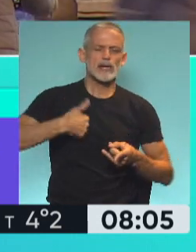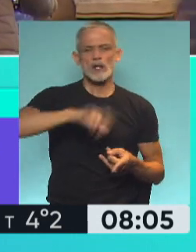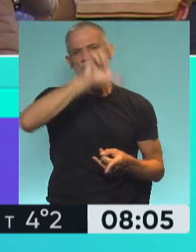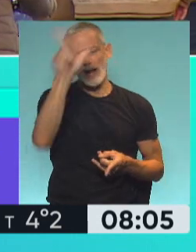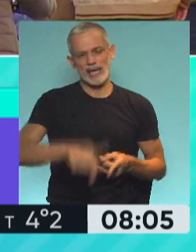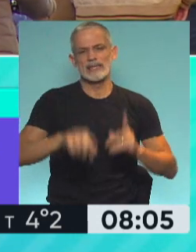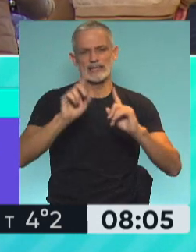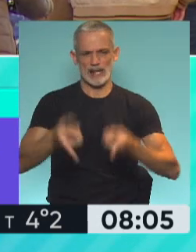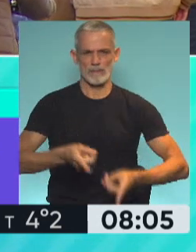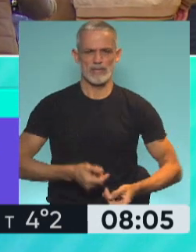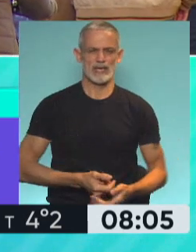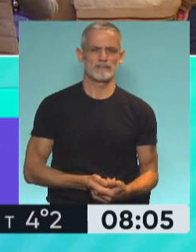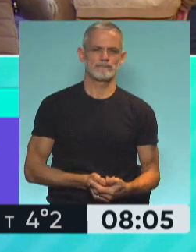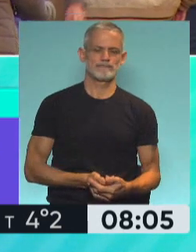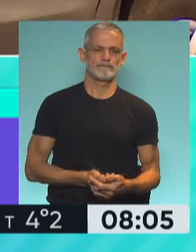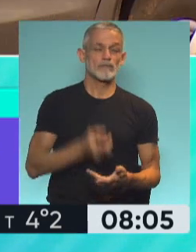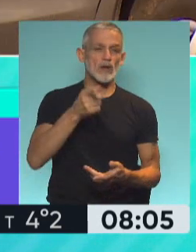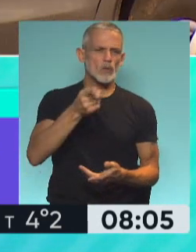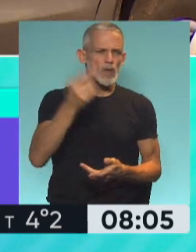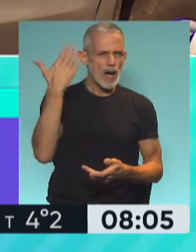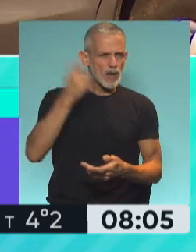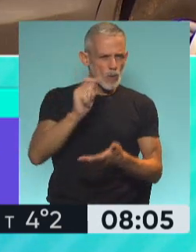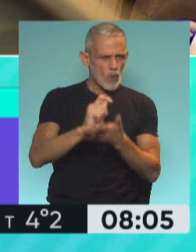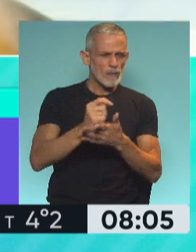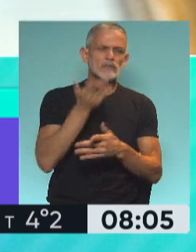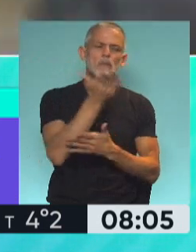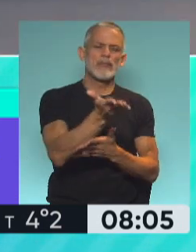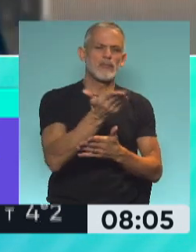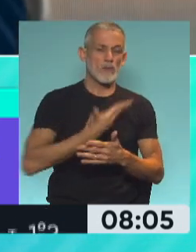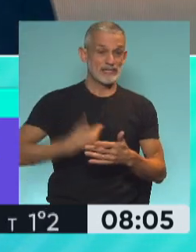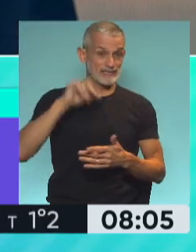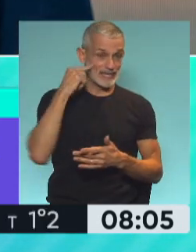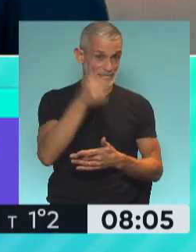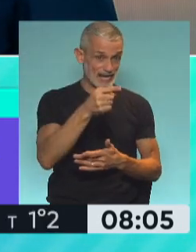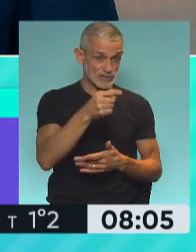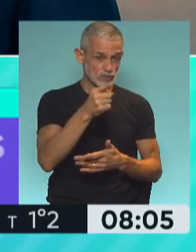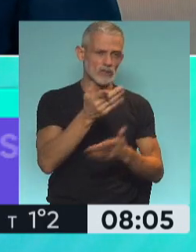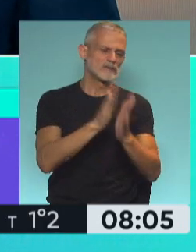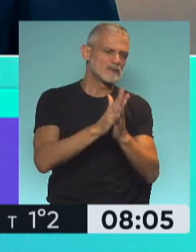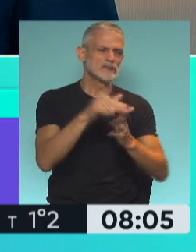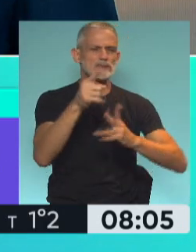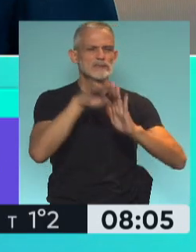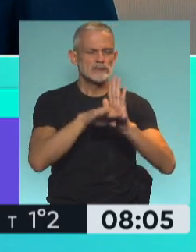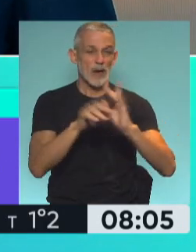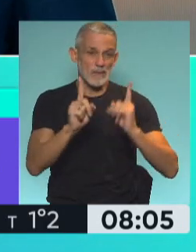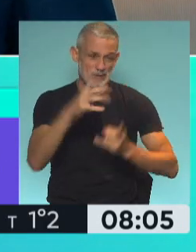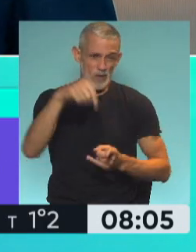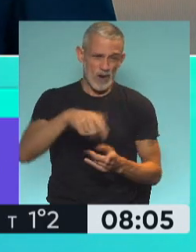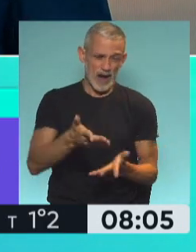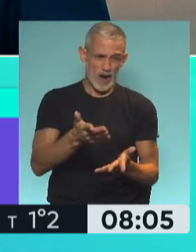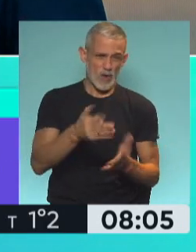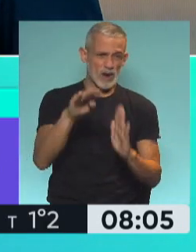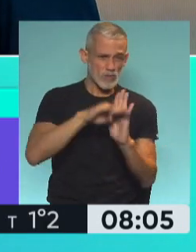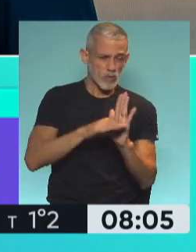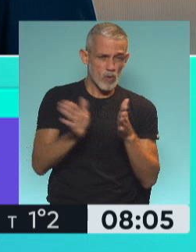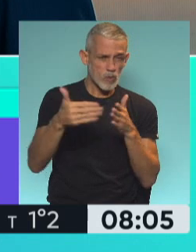país. Doctor, usted hace un mes le pidió al presidente de la Nación que tomara medidas como las que están tomando en este momento,